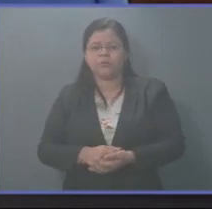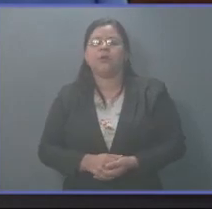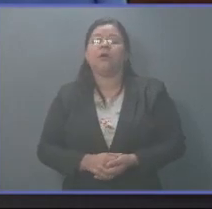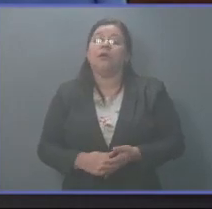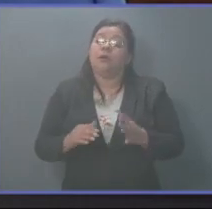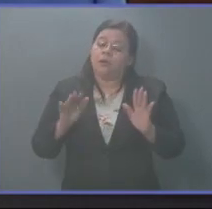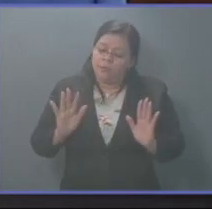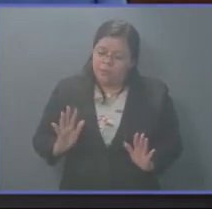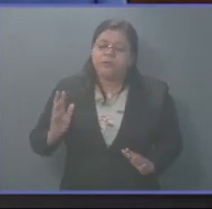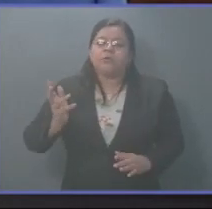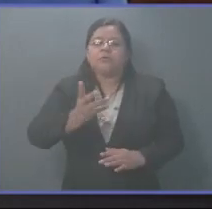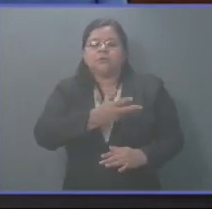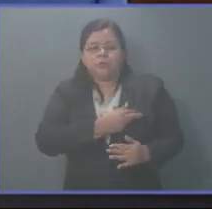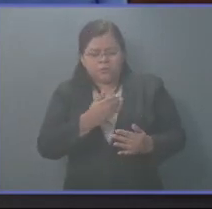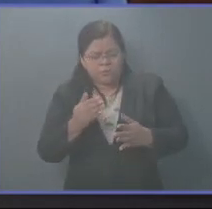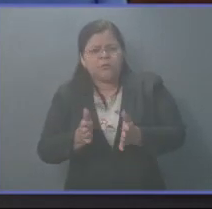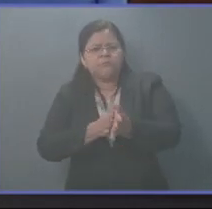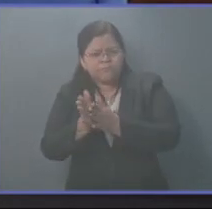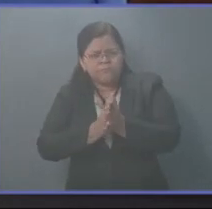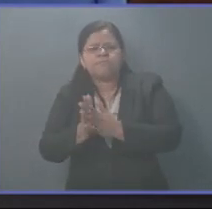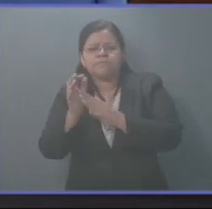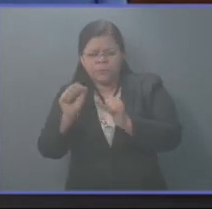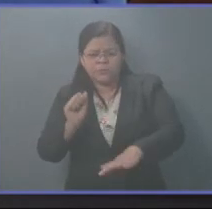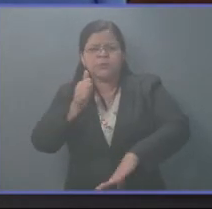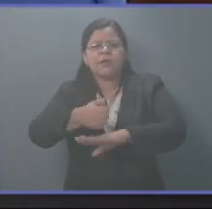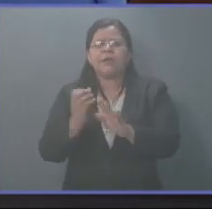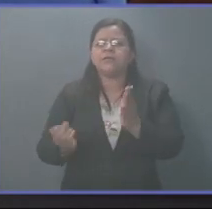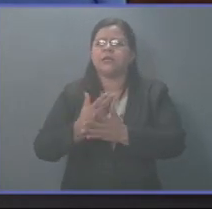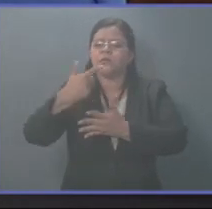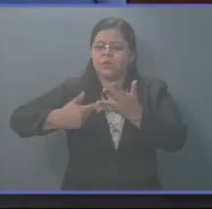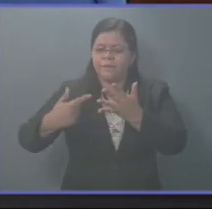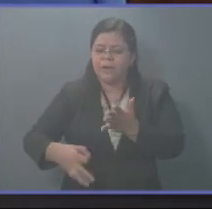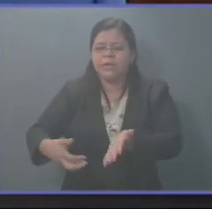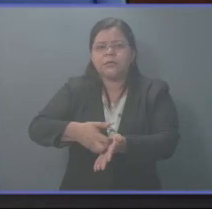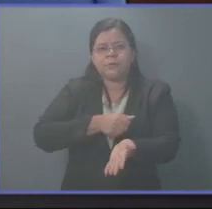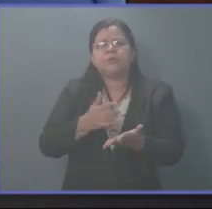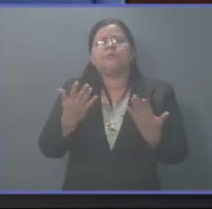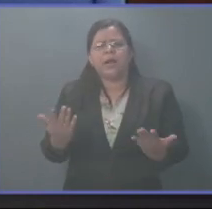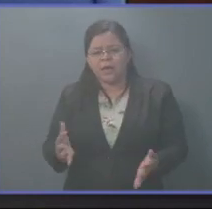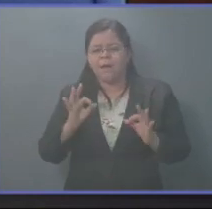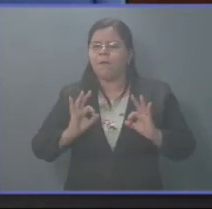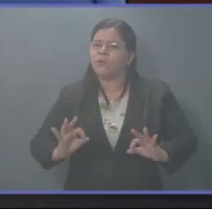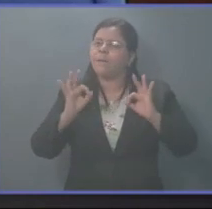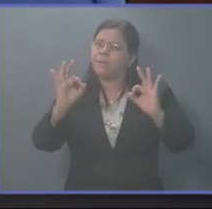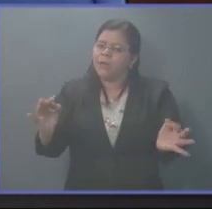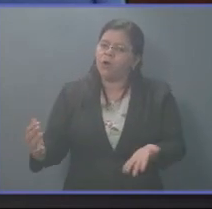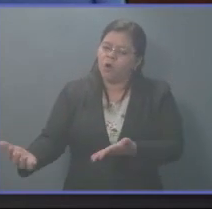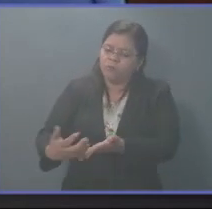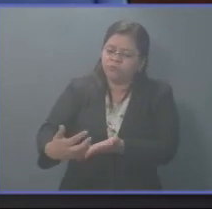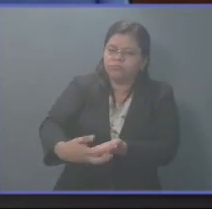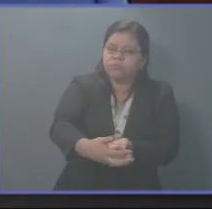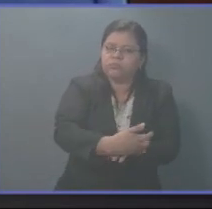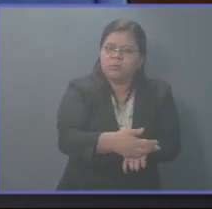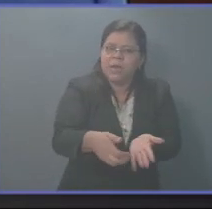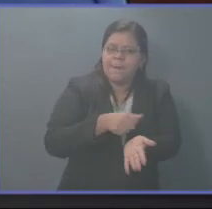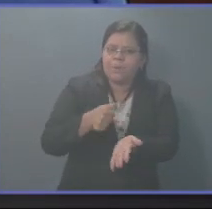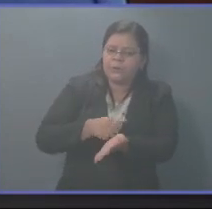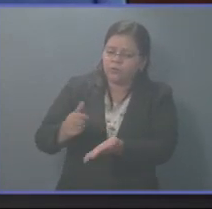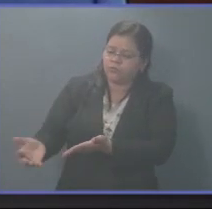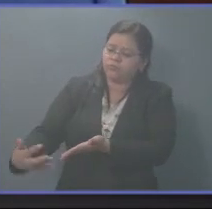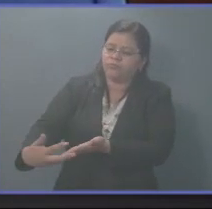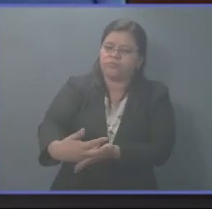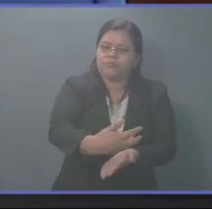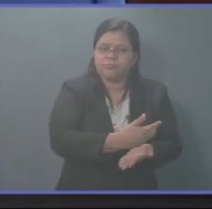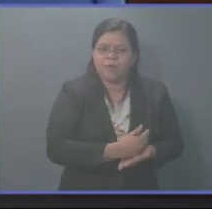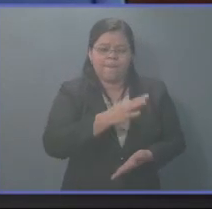Es conveniente a los intereses de dicho municipio decretar la nueva ley de impuestos a fin de obtener una mayor recaudación proveniente de la aplicación de dicha normativa